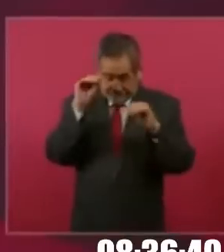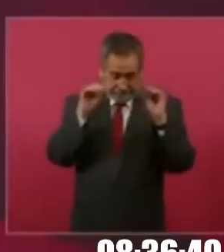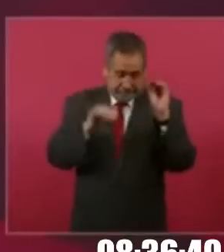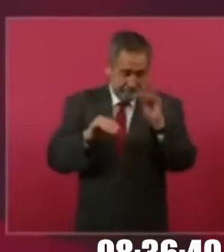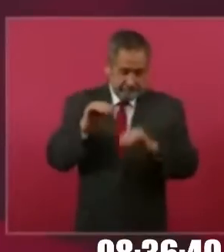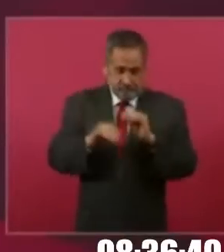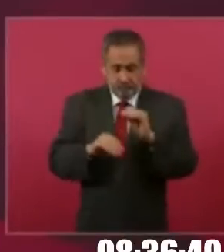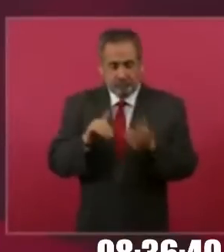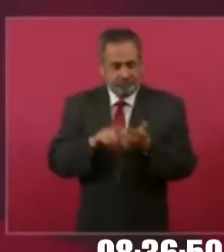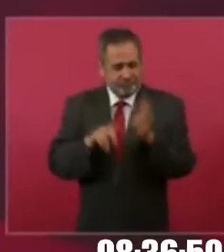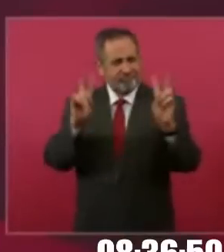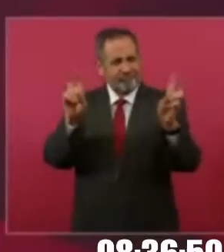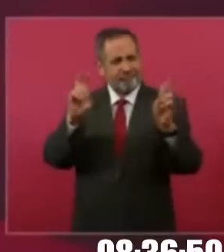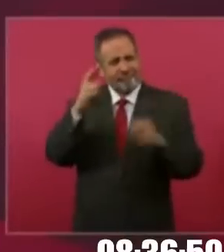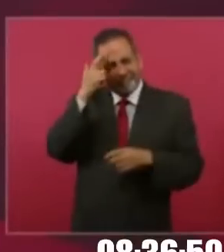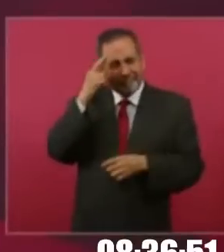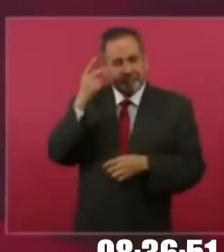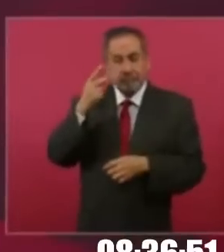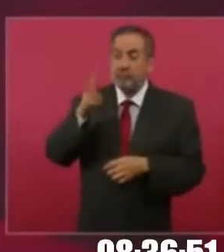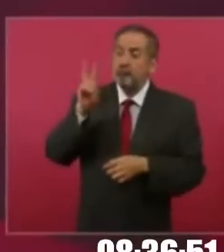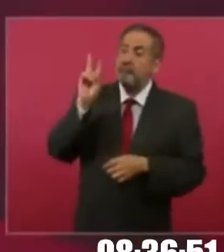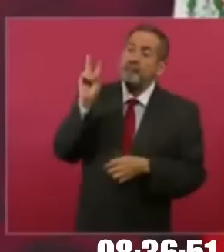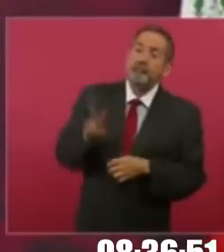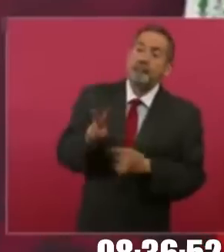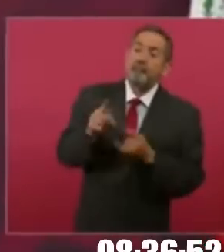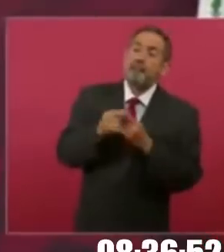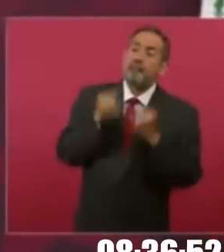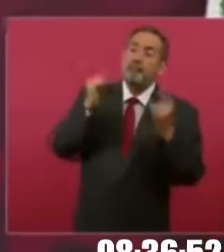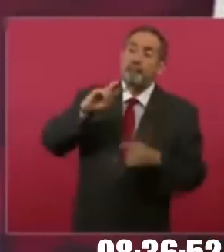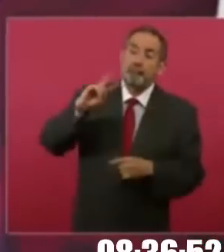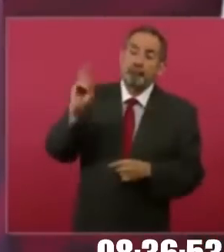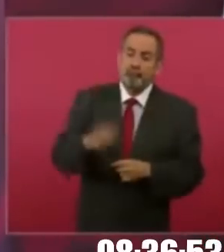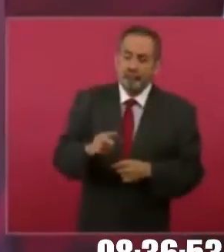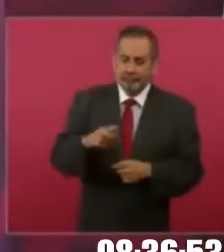la llamada verdad histórica